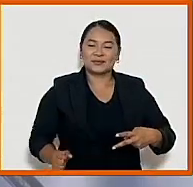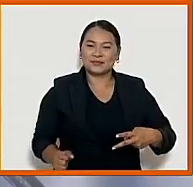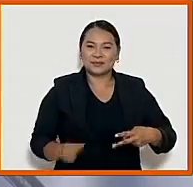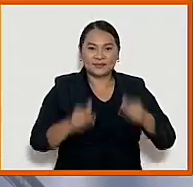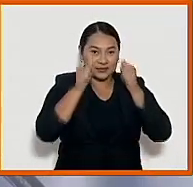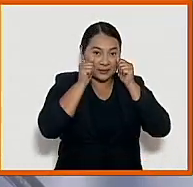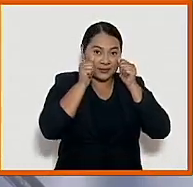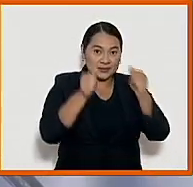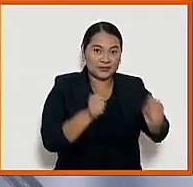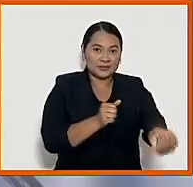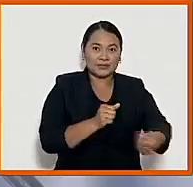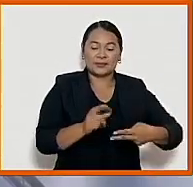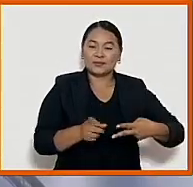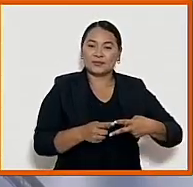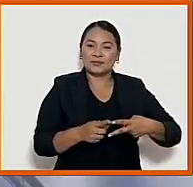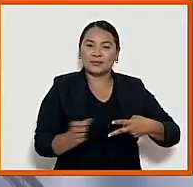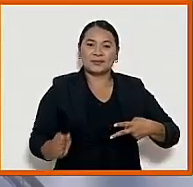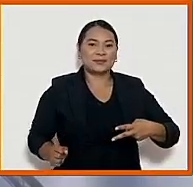Atento.